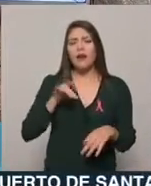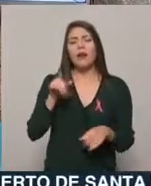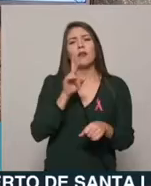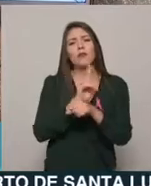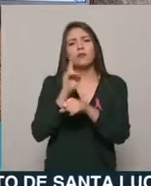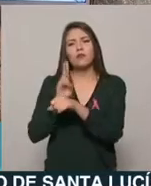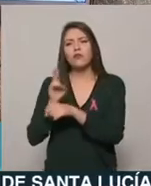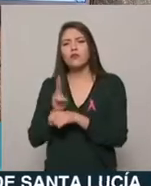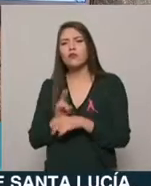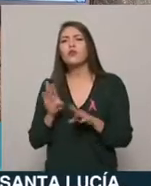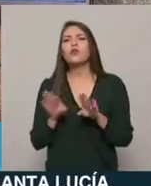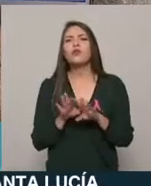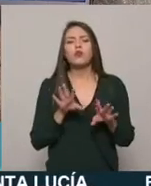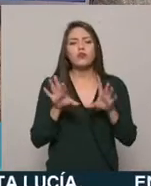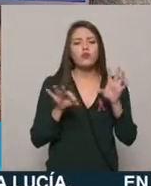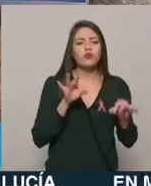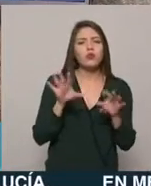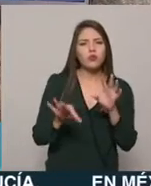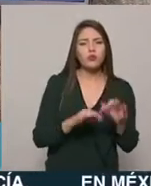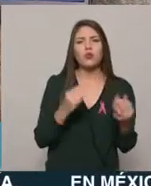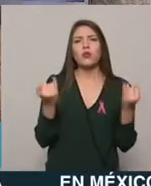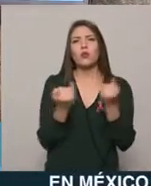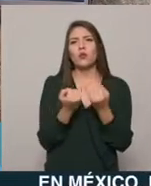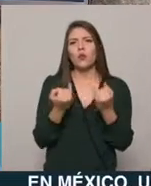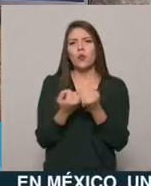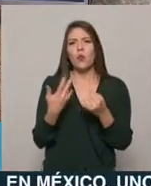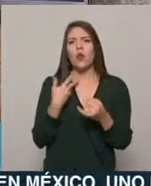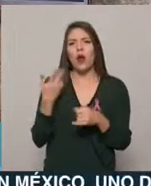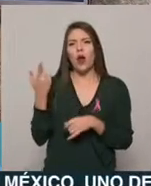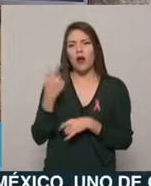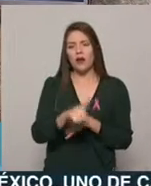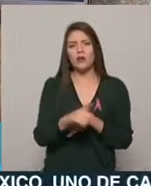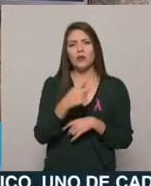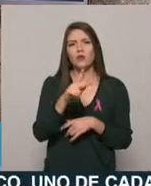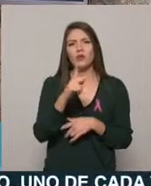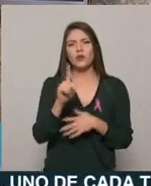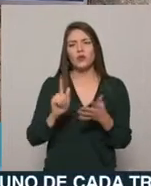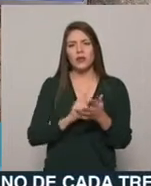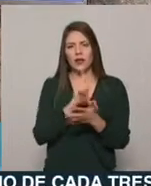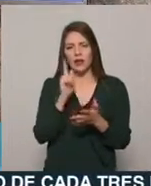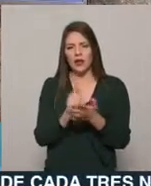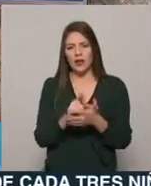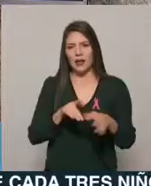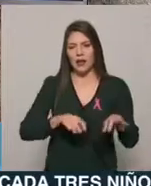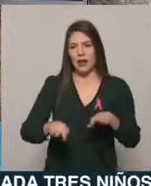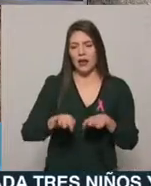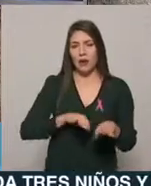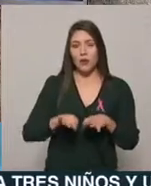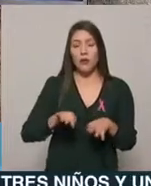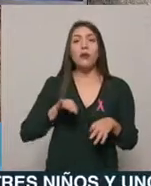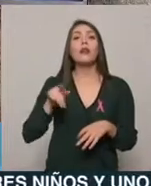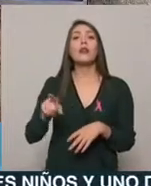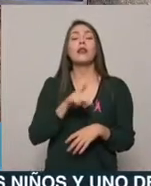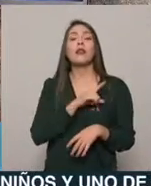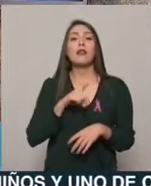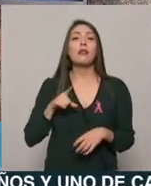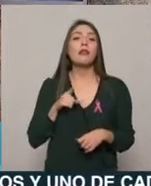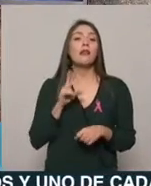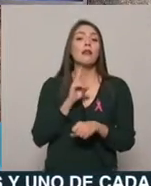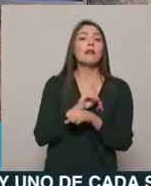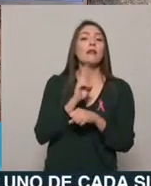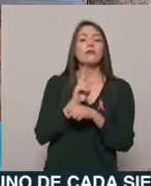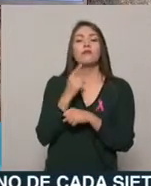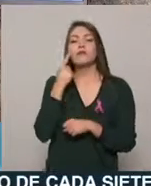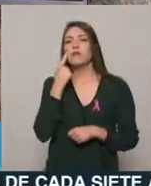elecciones como está contemplado en la reforma laboral de este año, que las vigile pues a